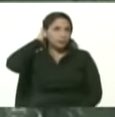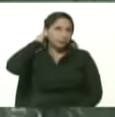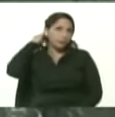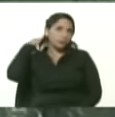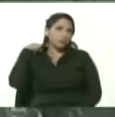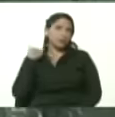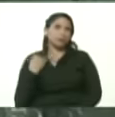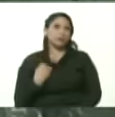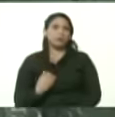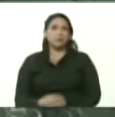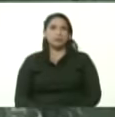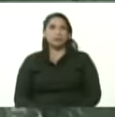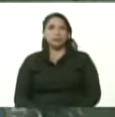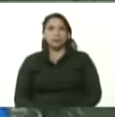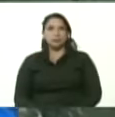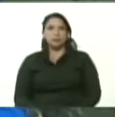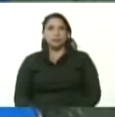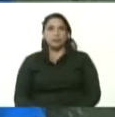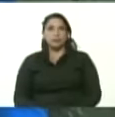porque